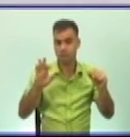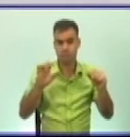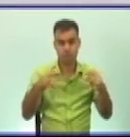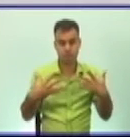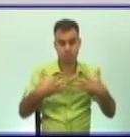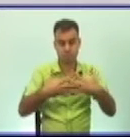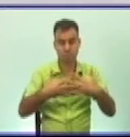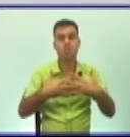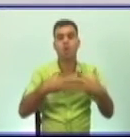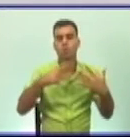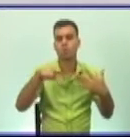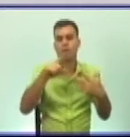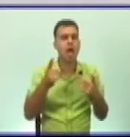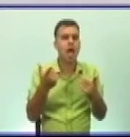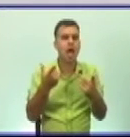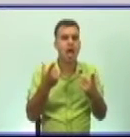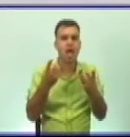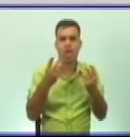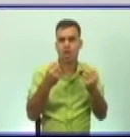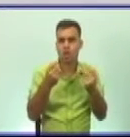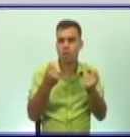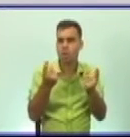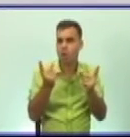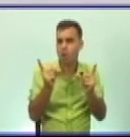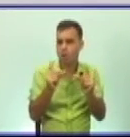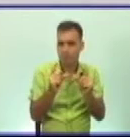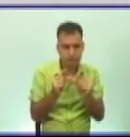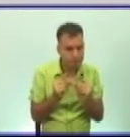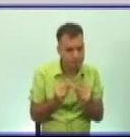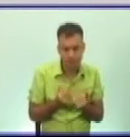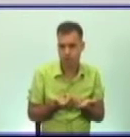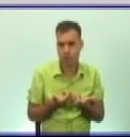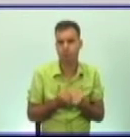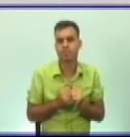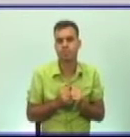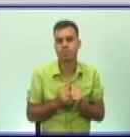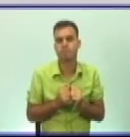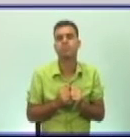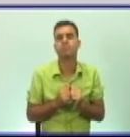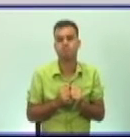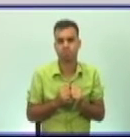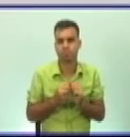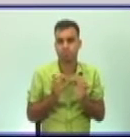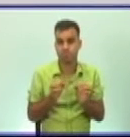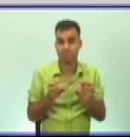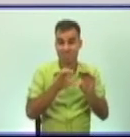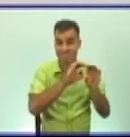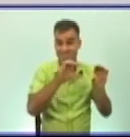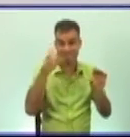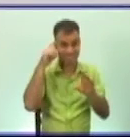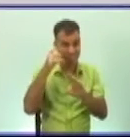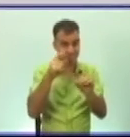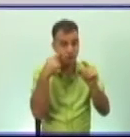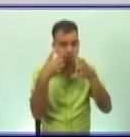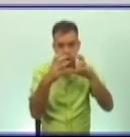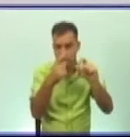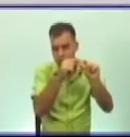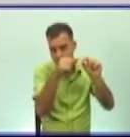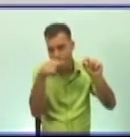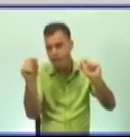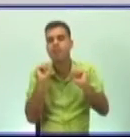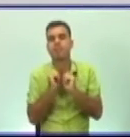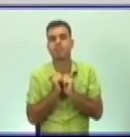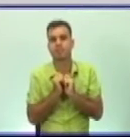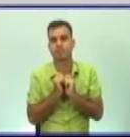cifras significativas. Siempre que usted pueda, debe emplear los valores expresados en notación científica. Cuando usted calcula, en